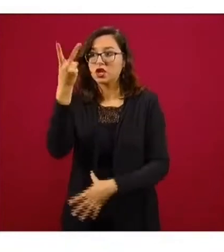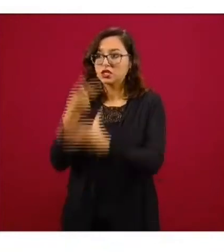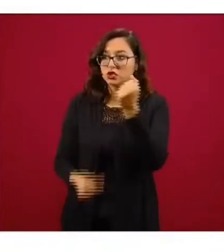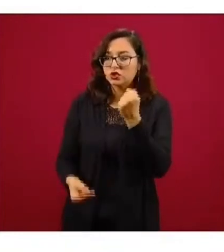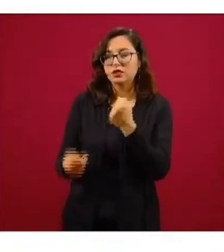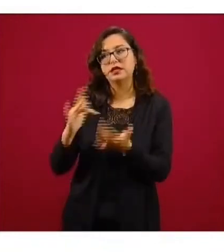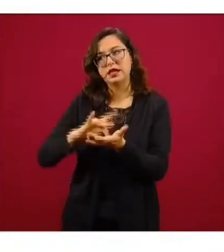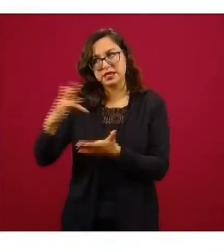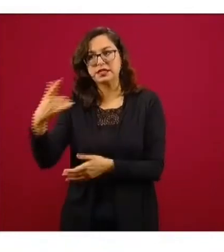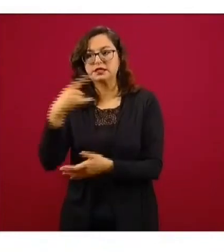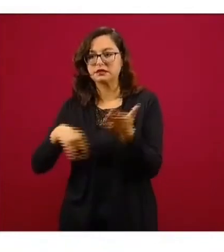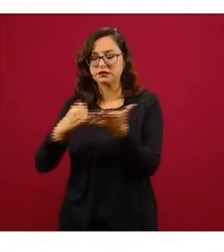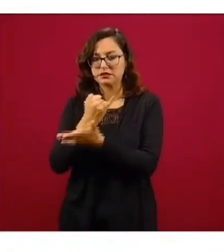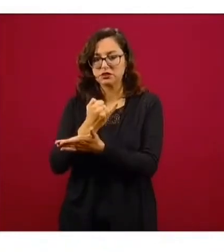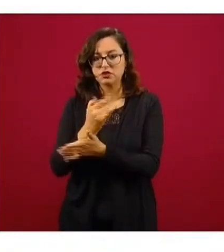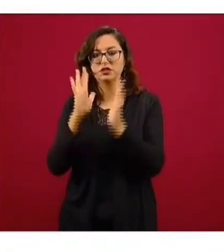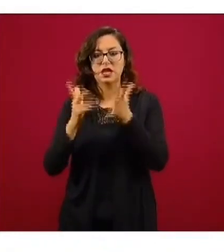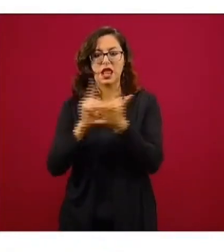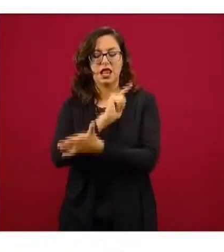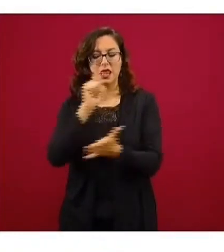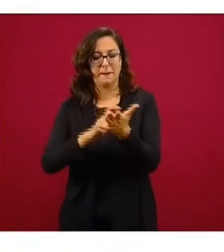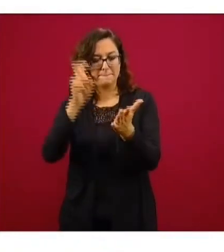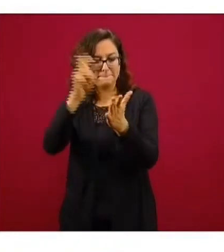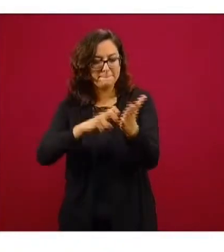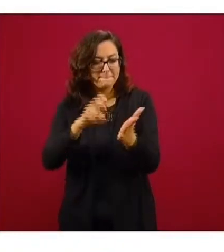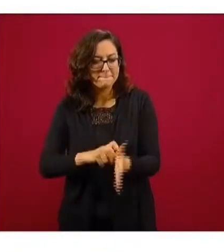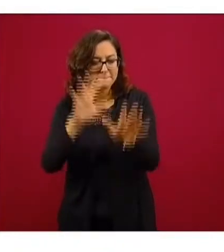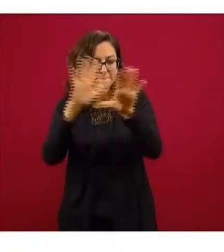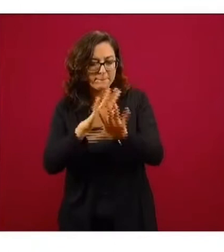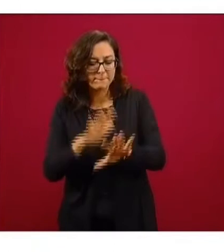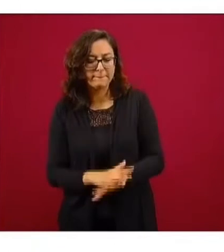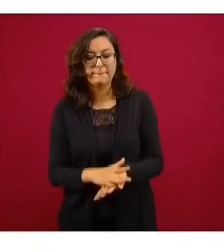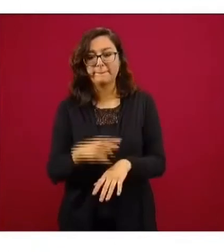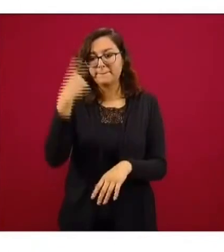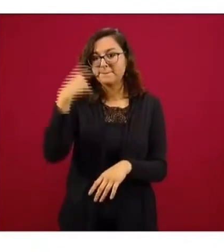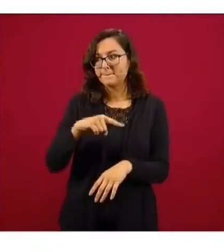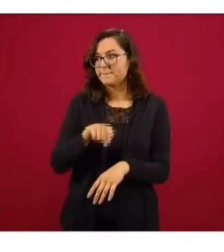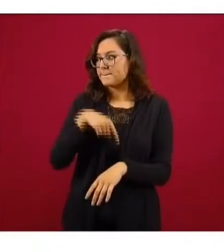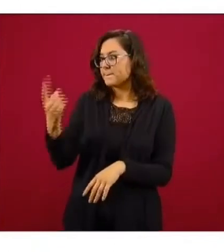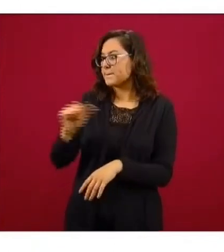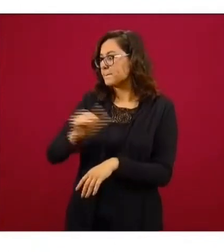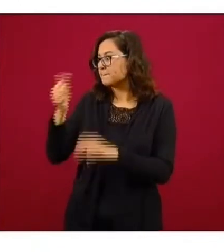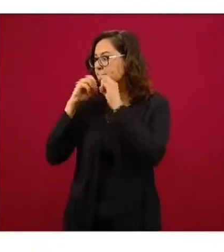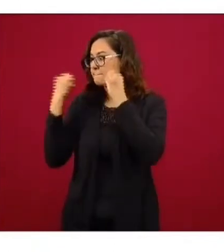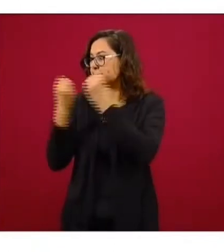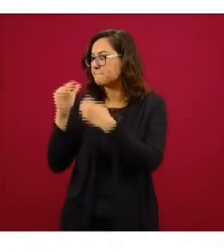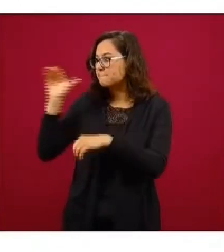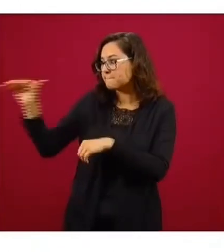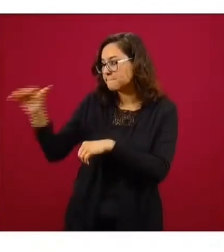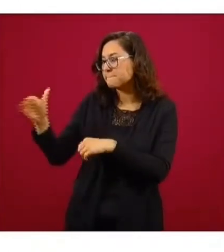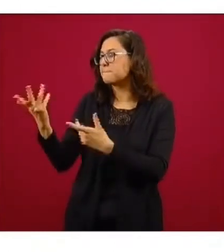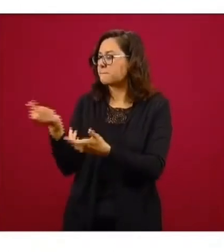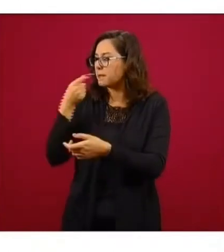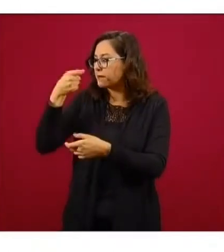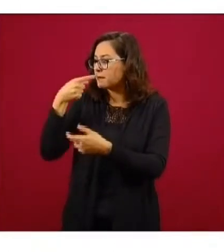esfuerzo y esa decisión, modificaron la ley para que se pudiera hacer una licitación por encargo. Es la primera vez